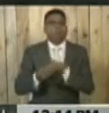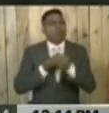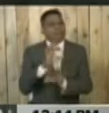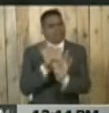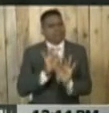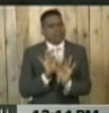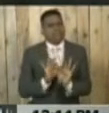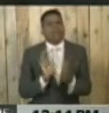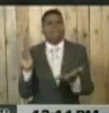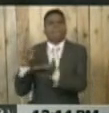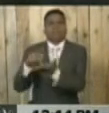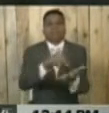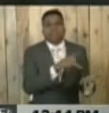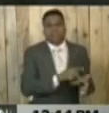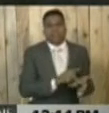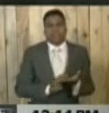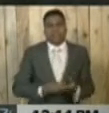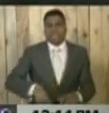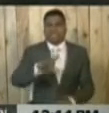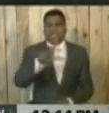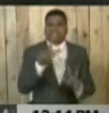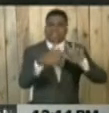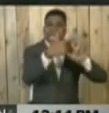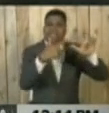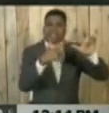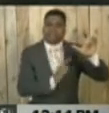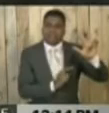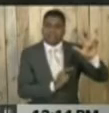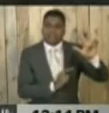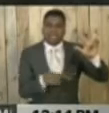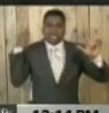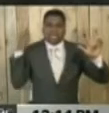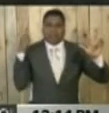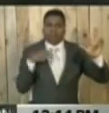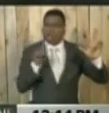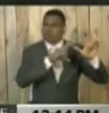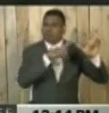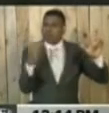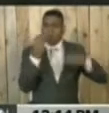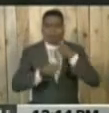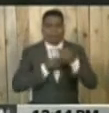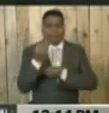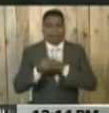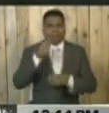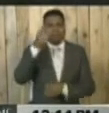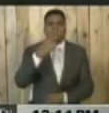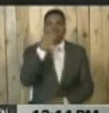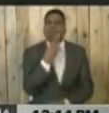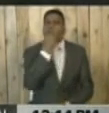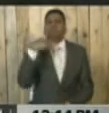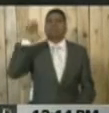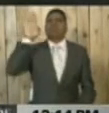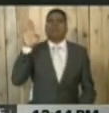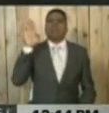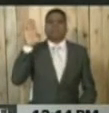la incorporación ilegal de tres ciudadanos que no han sido proclamados como diputados, ni por el Consejo Nacional Electoral, ni por